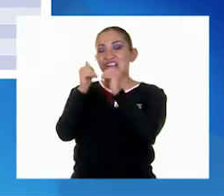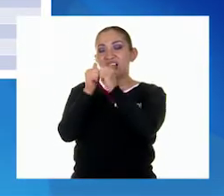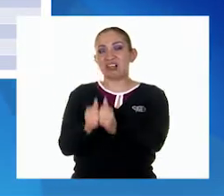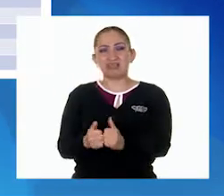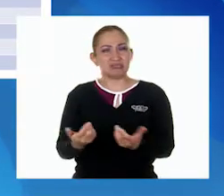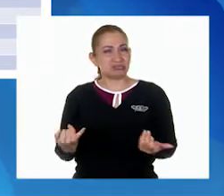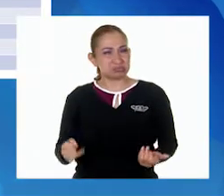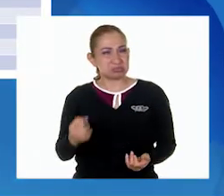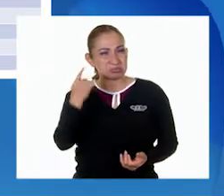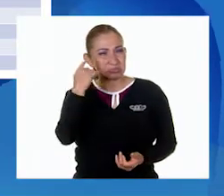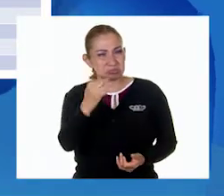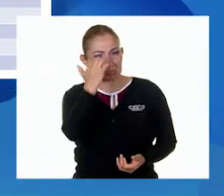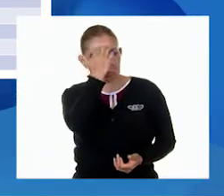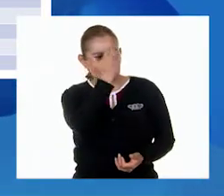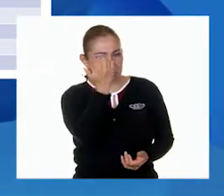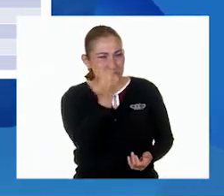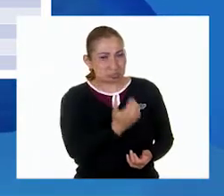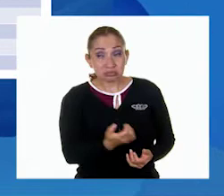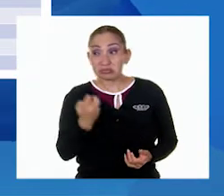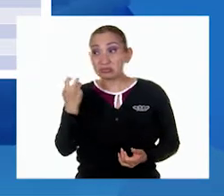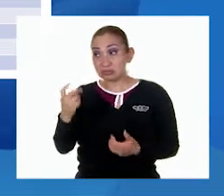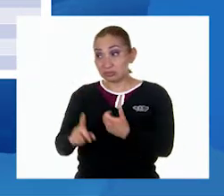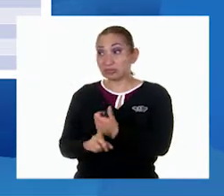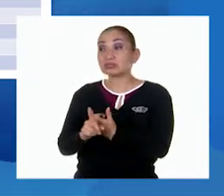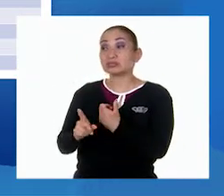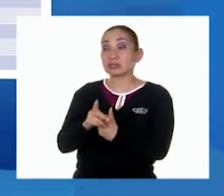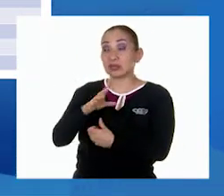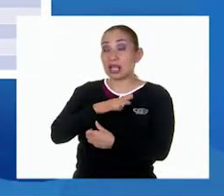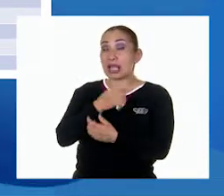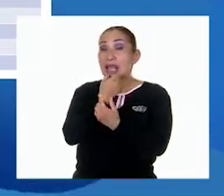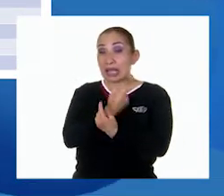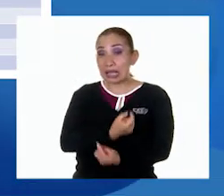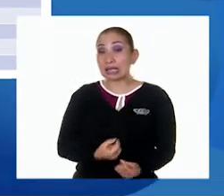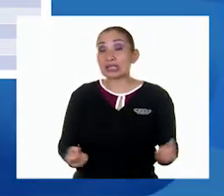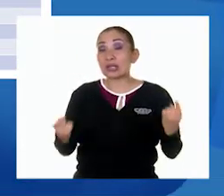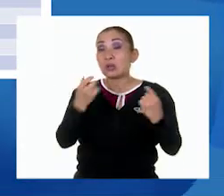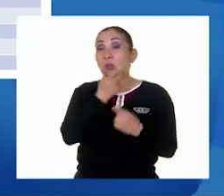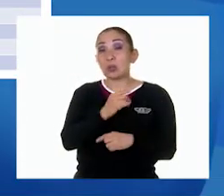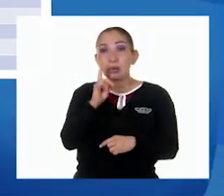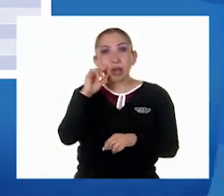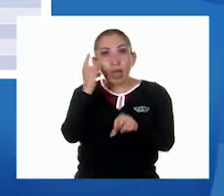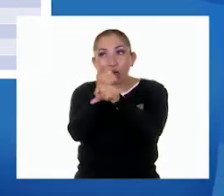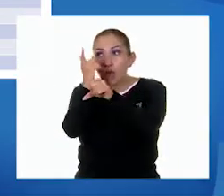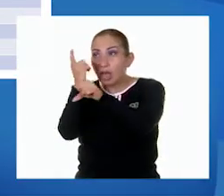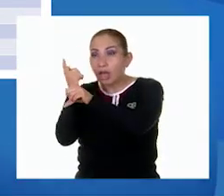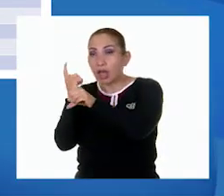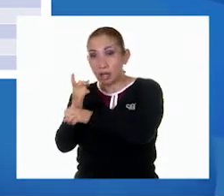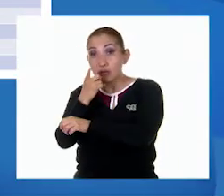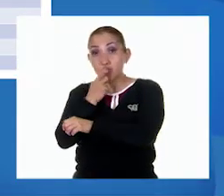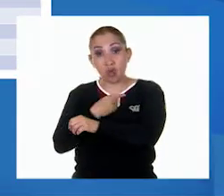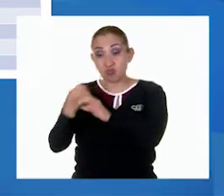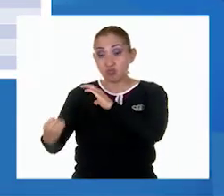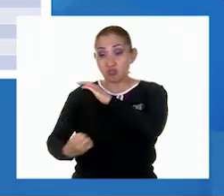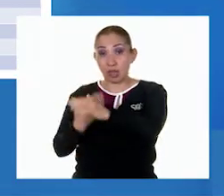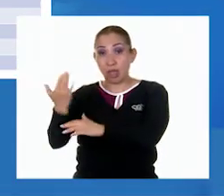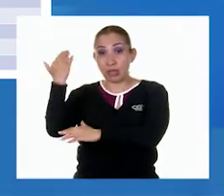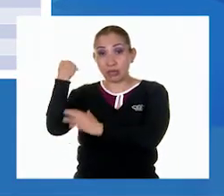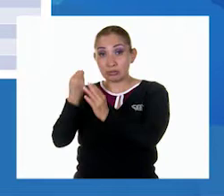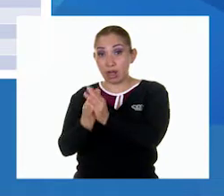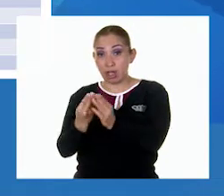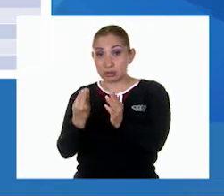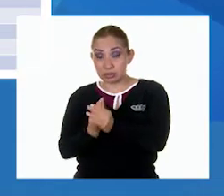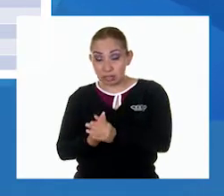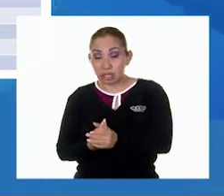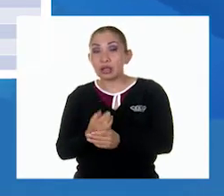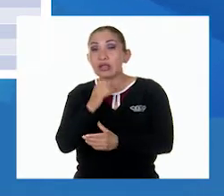terrible. Así es, son los principales problemas que viven las niñas y los niños. Recuerden que nos los dijeron la vez anterior.